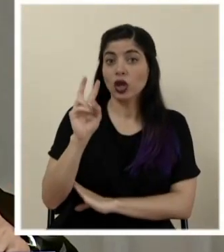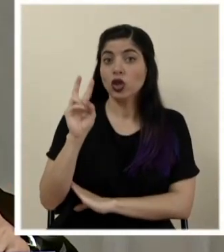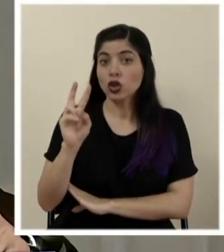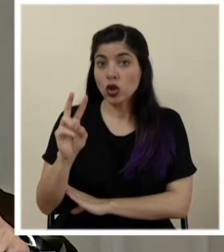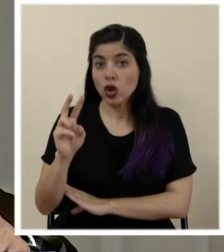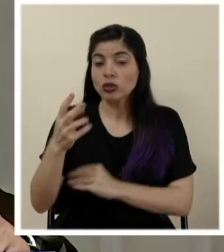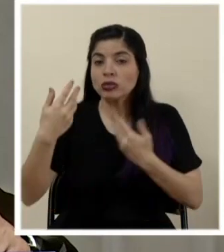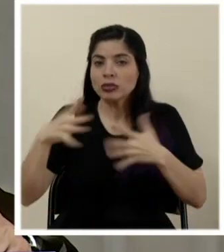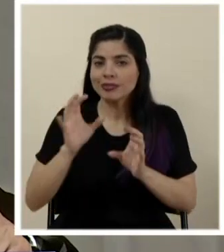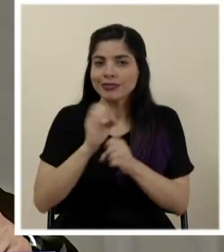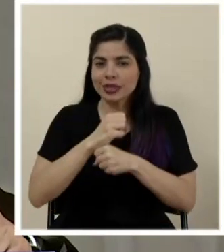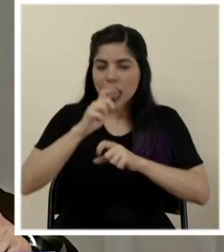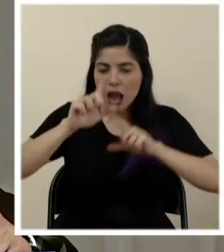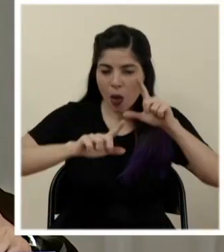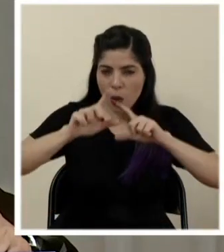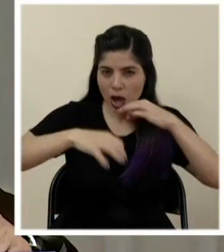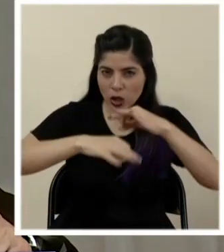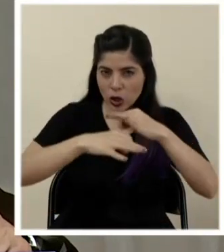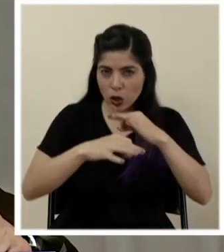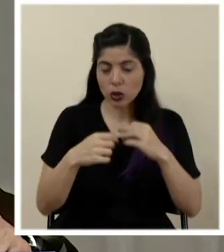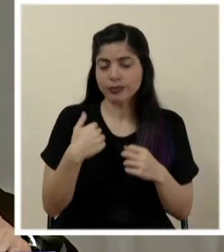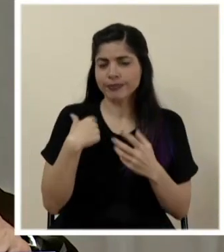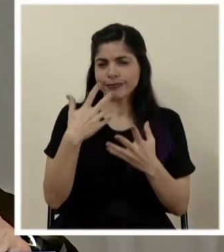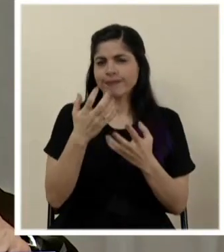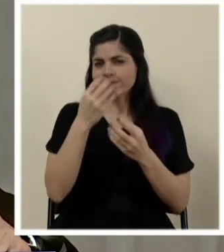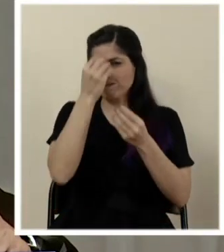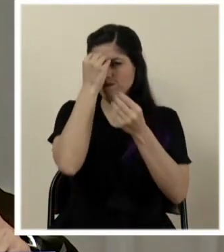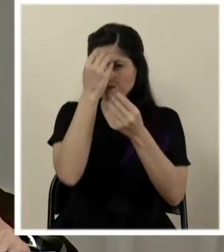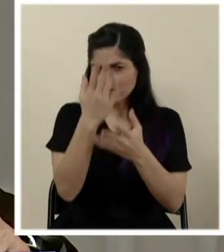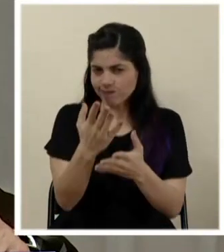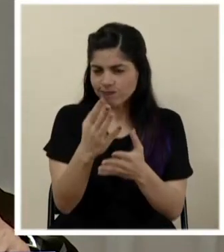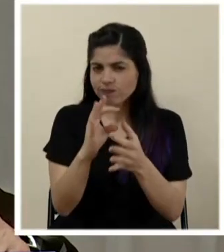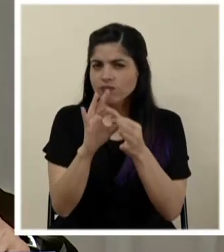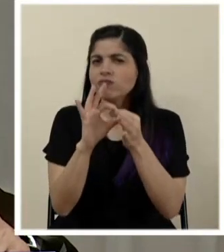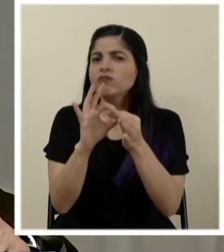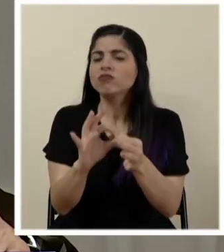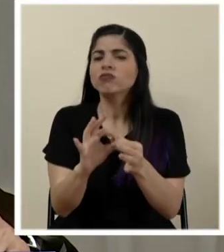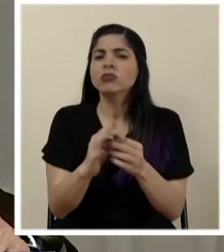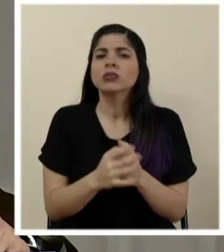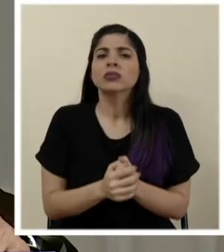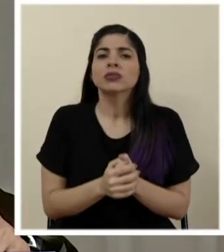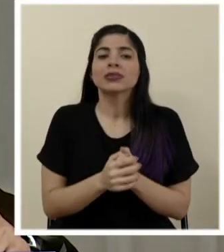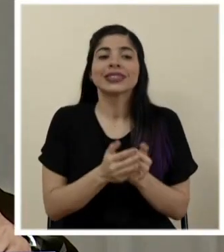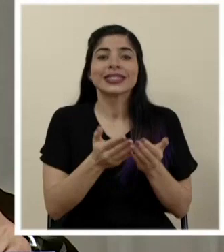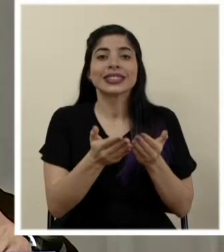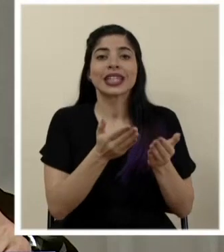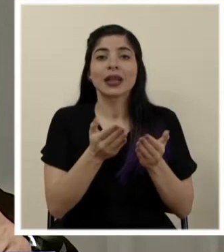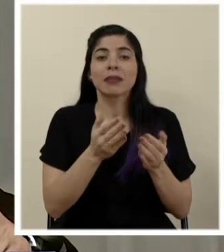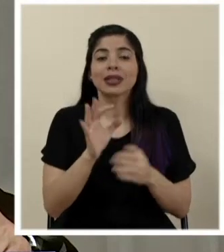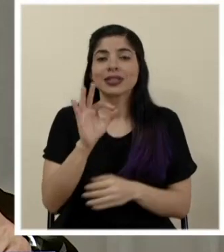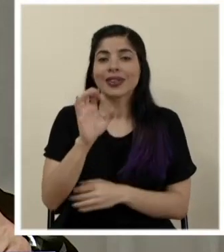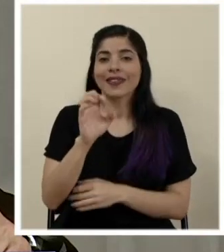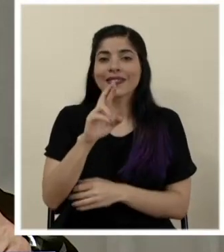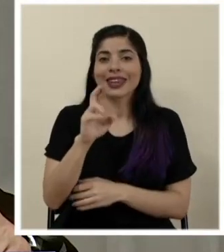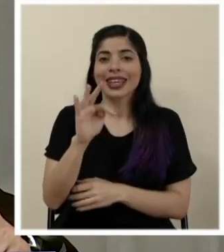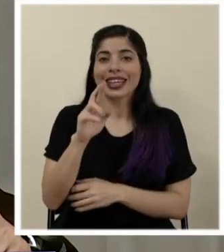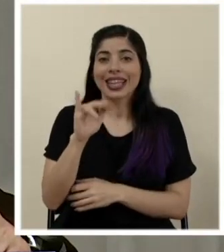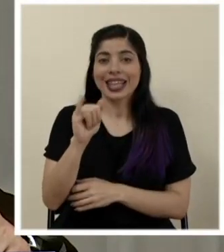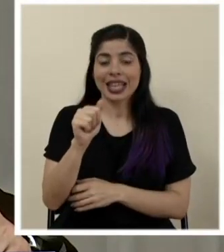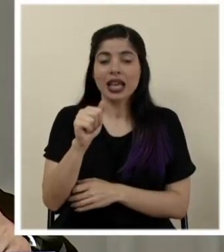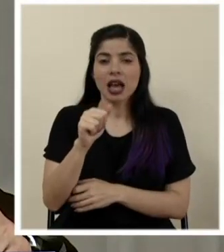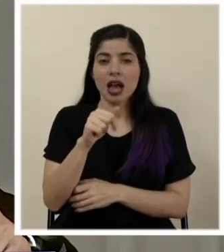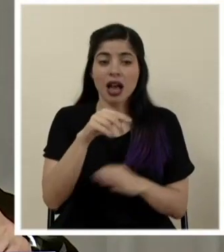12.342 muestras. Quería hacer un anuncio con respecto a al servicio de ferreterías, que en las